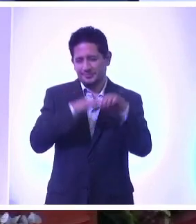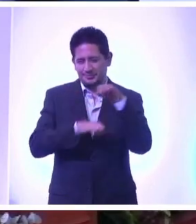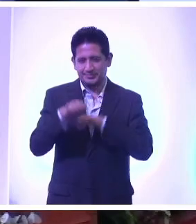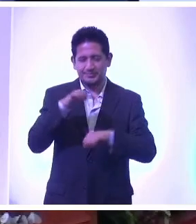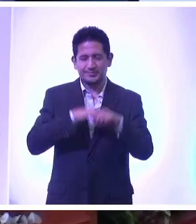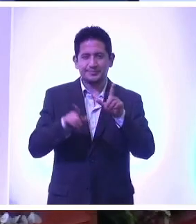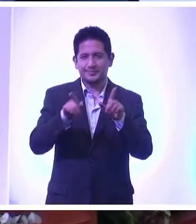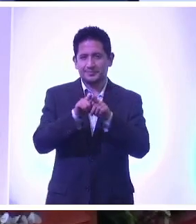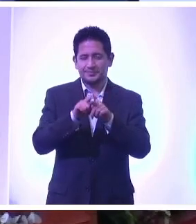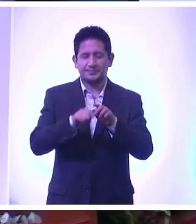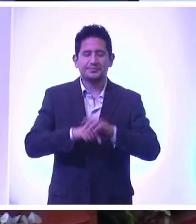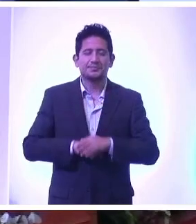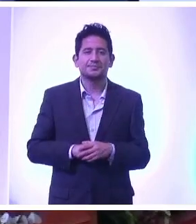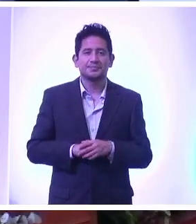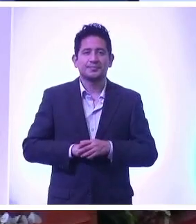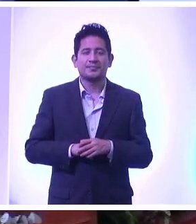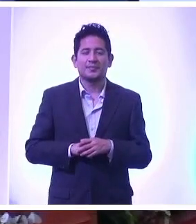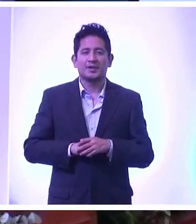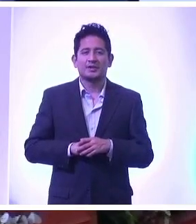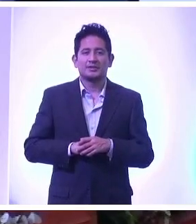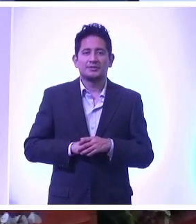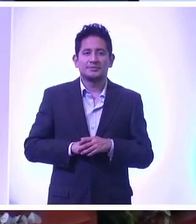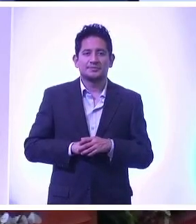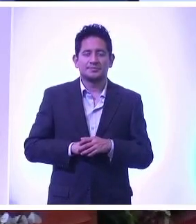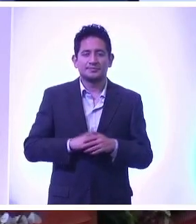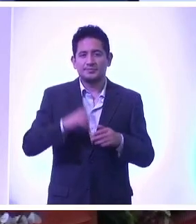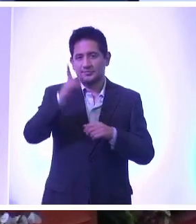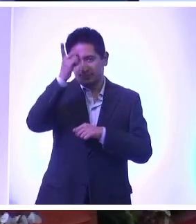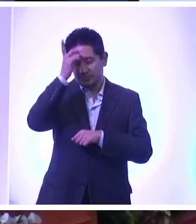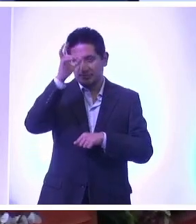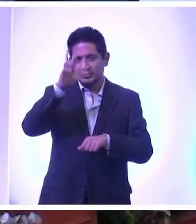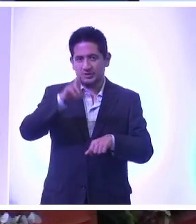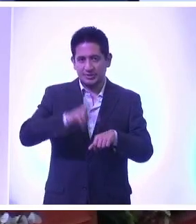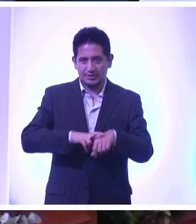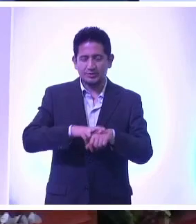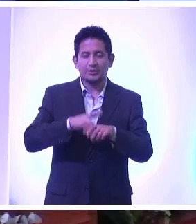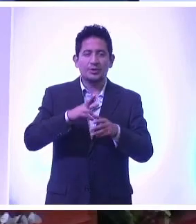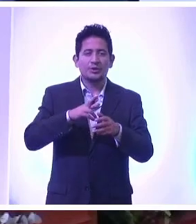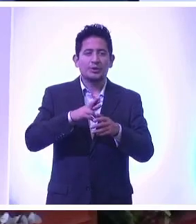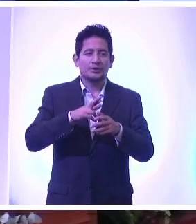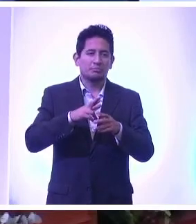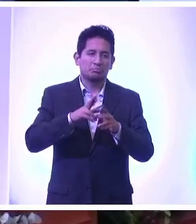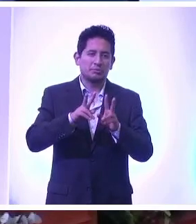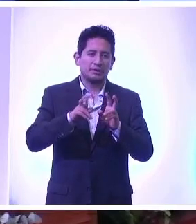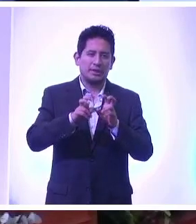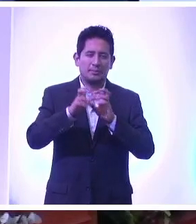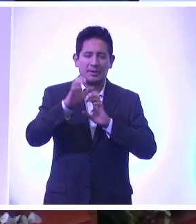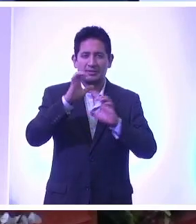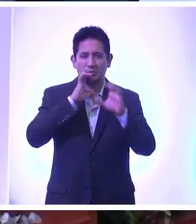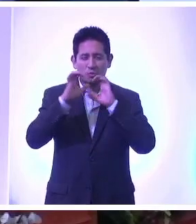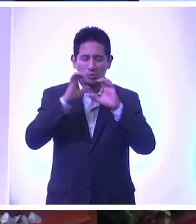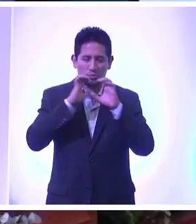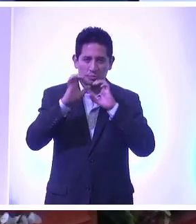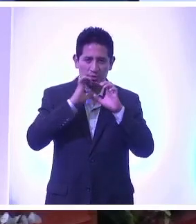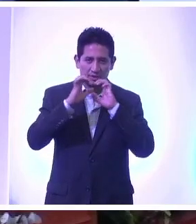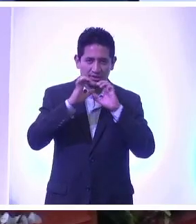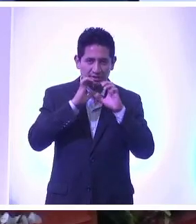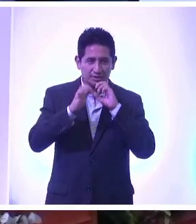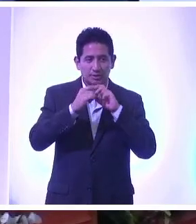eh Technology director de Deep comunicación tolsa design